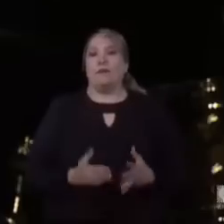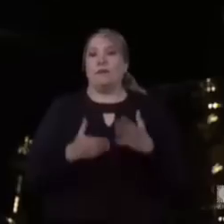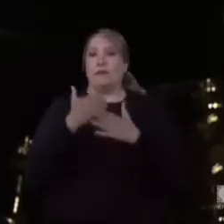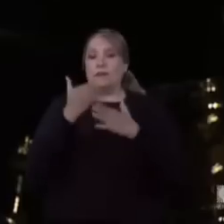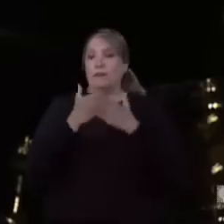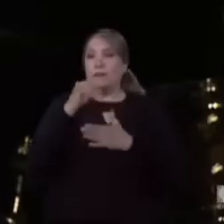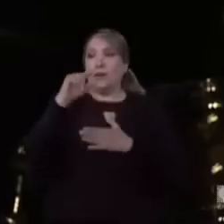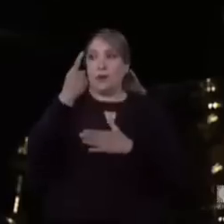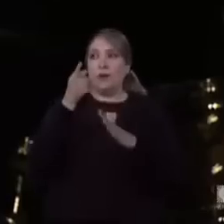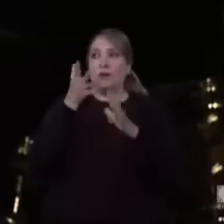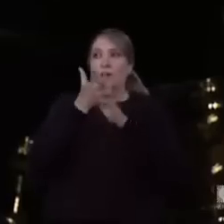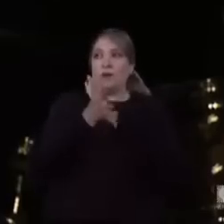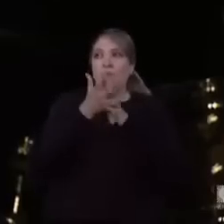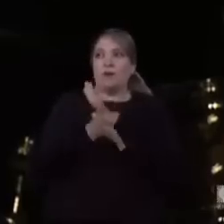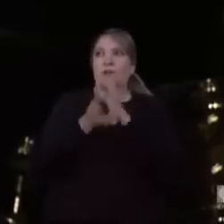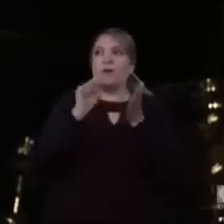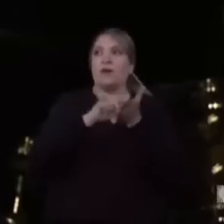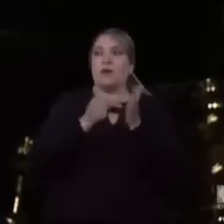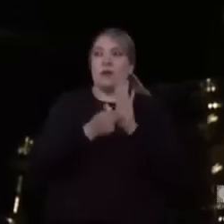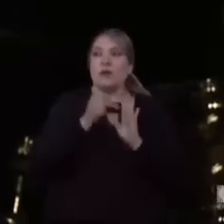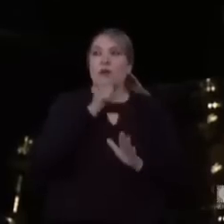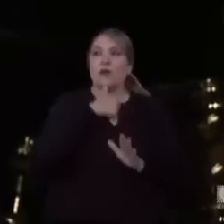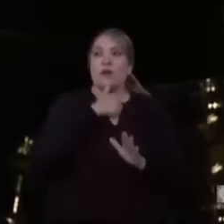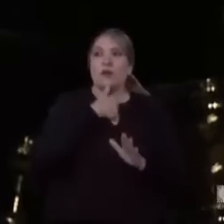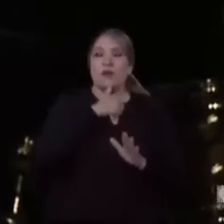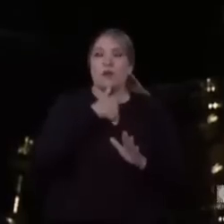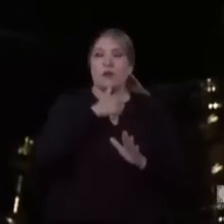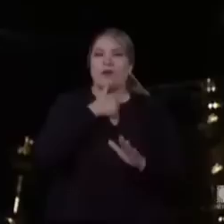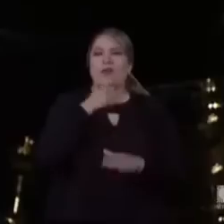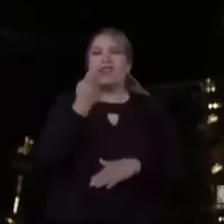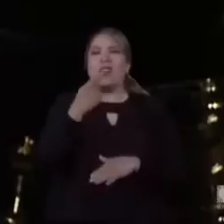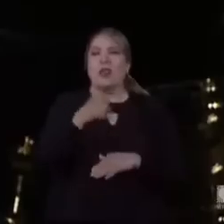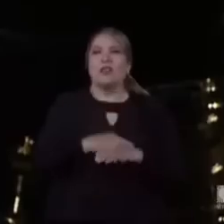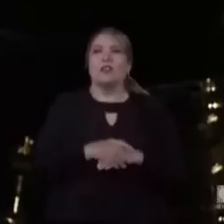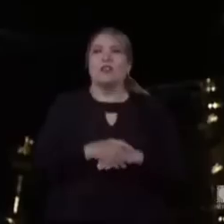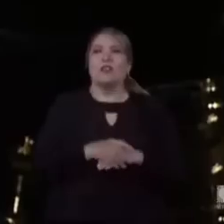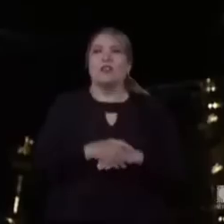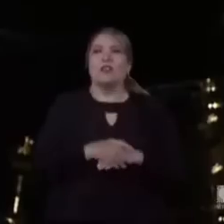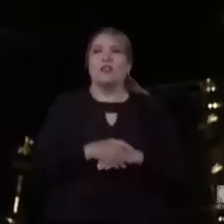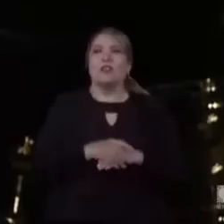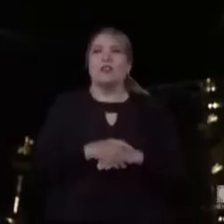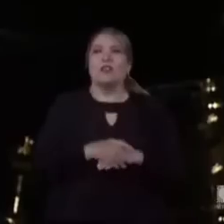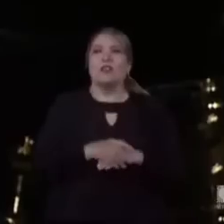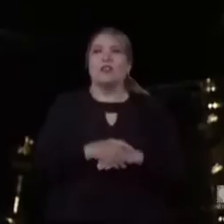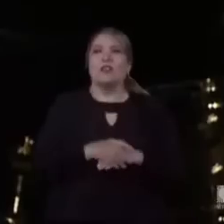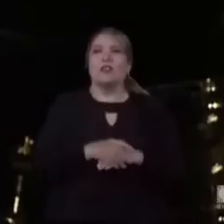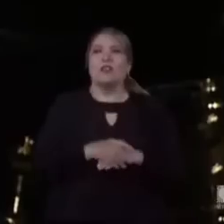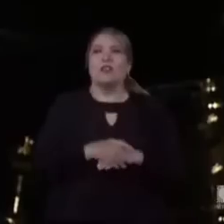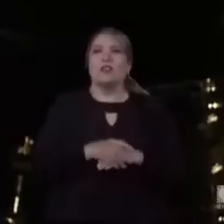Empecemos por escuchar un poco lo que significa estos sufrimientos. Un día las mujeres,